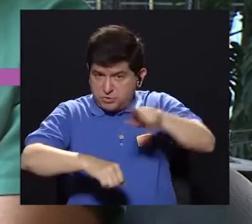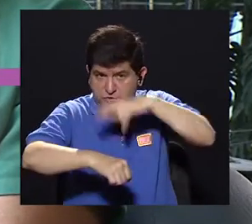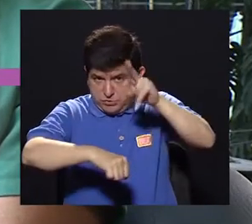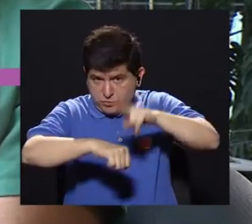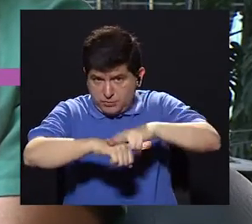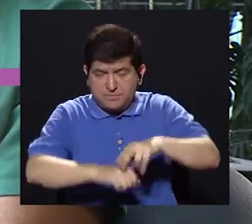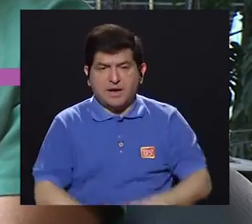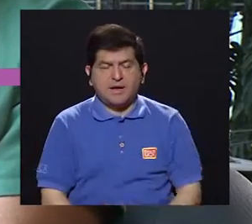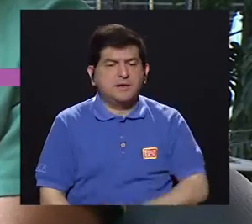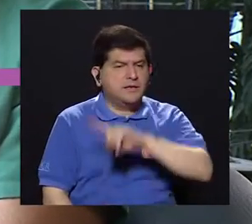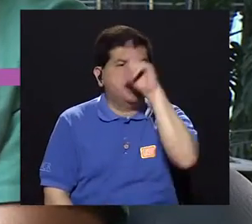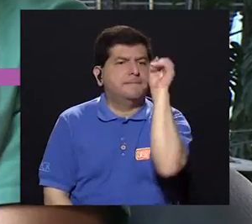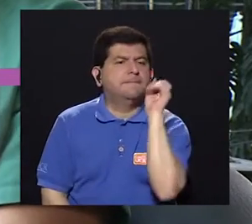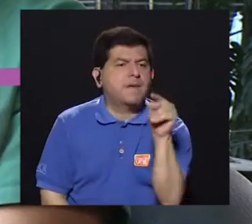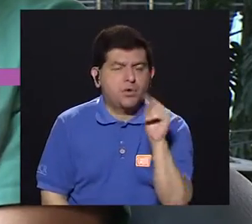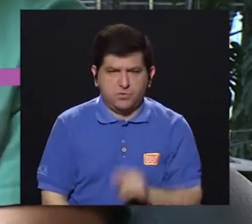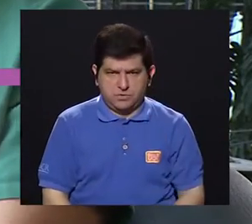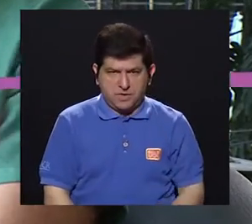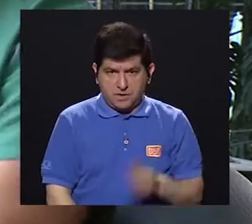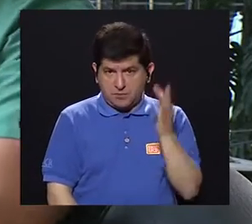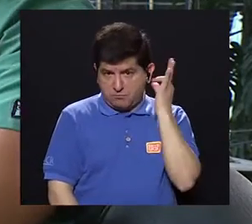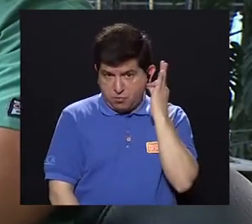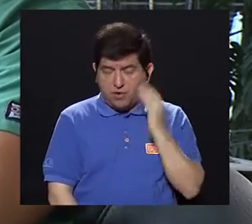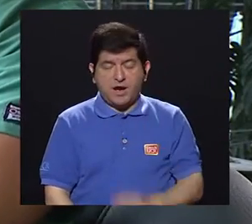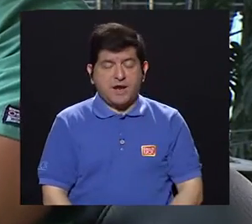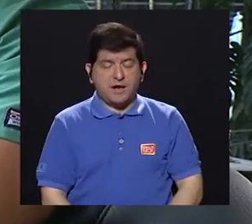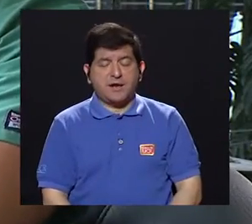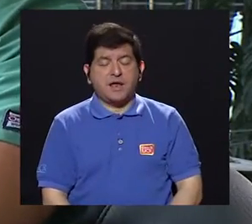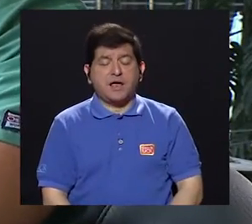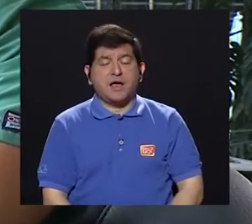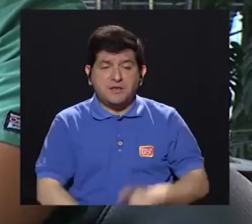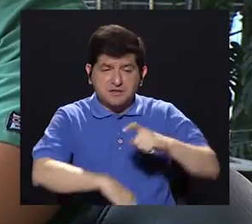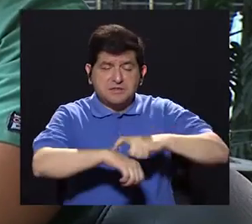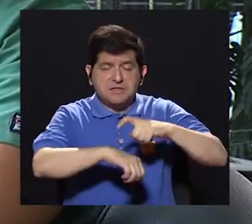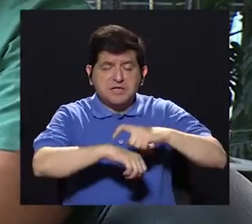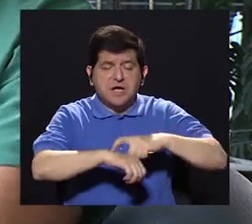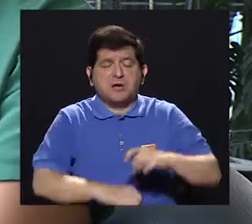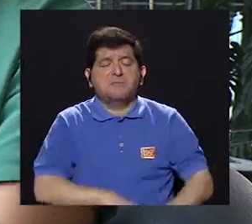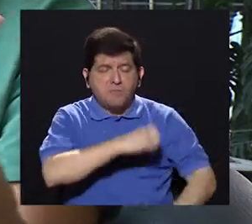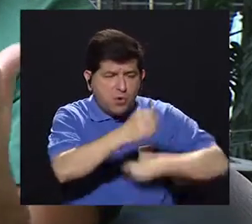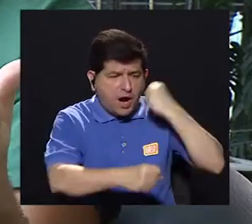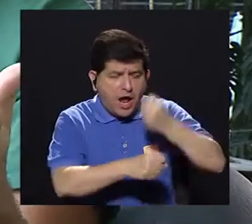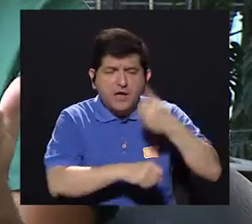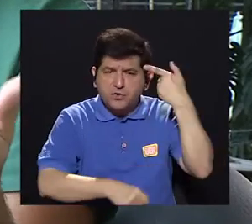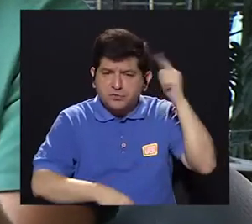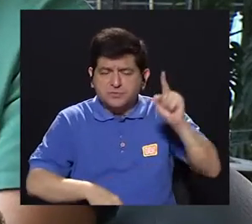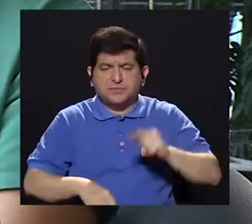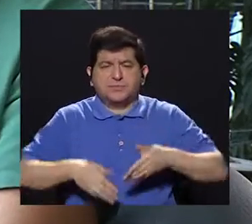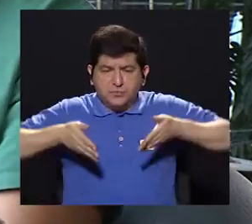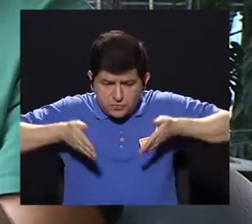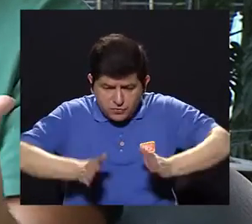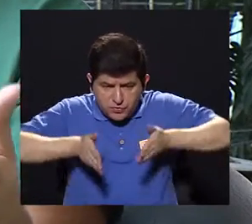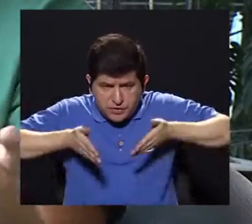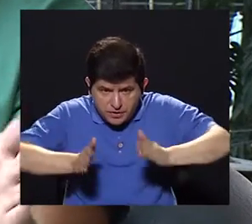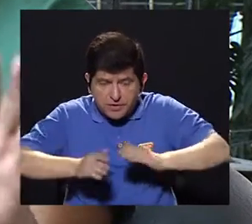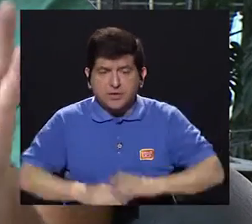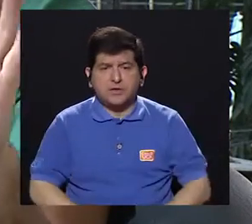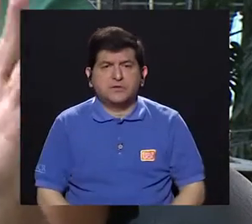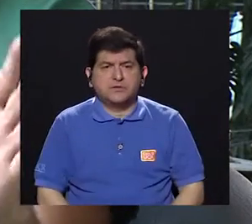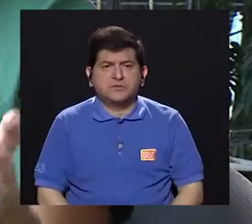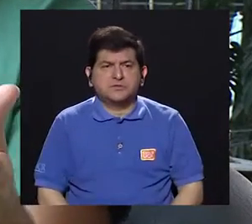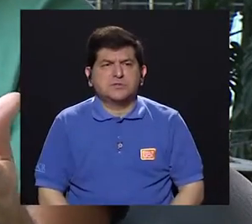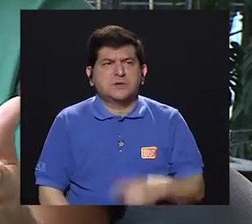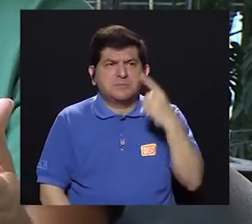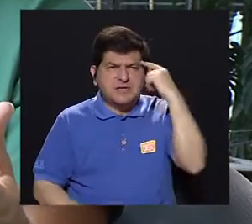pacientes se les pregunta si es una mujer en edad fértil, principalmente usted calcula la edad, ¿verdad? Ahora uno puede decir que era como antes,